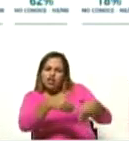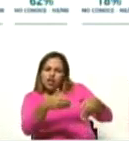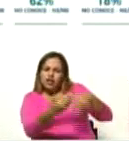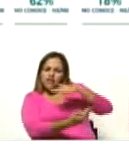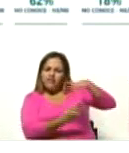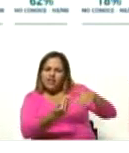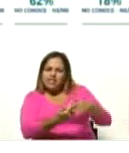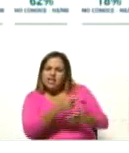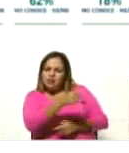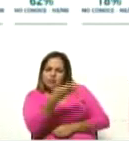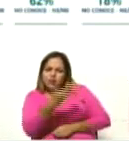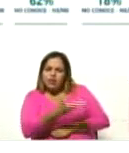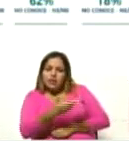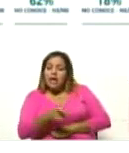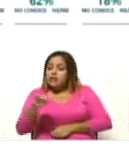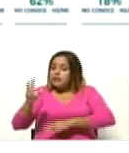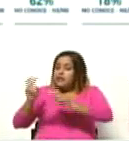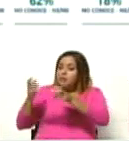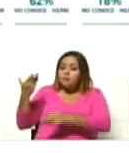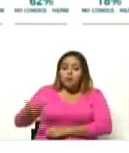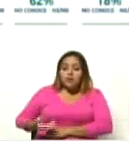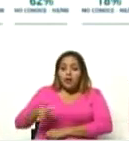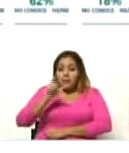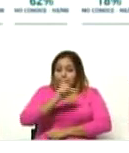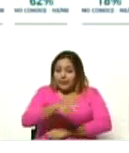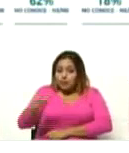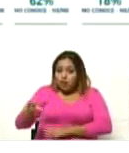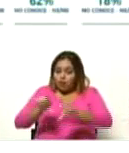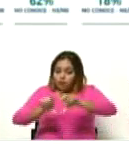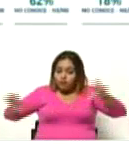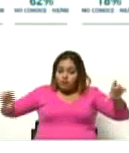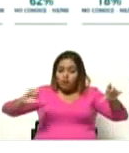tocó un tema importante, las primarias, porque esos personajes que tenemos en pantalla,